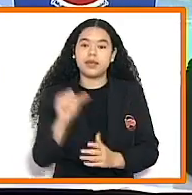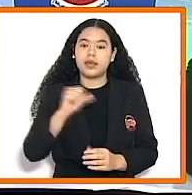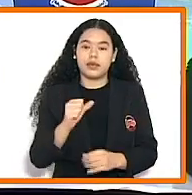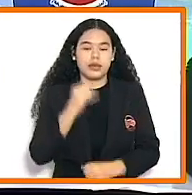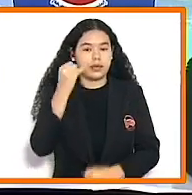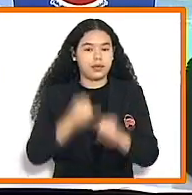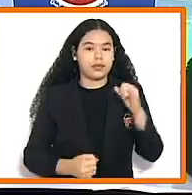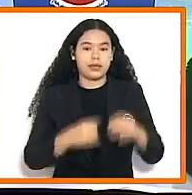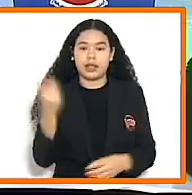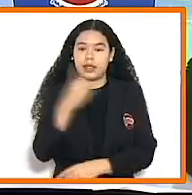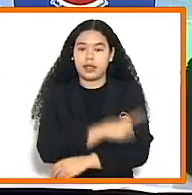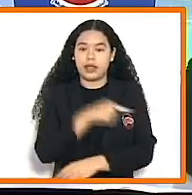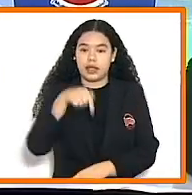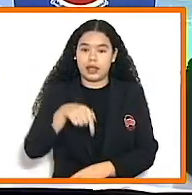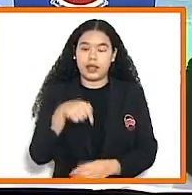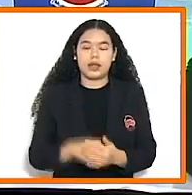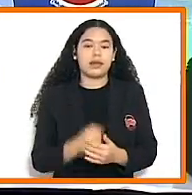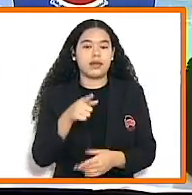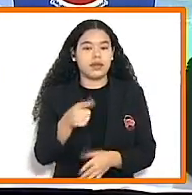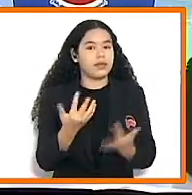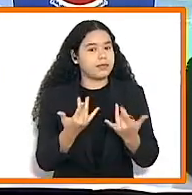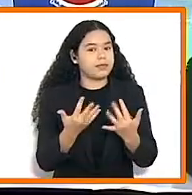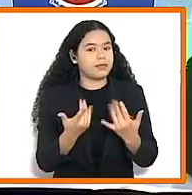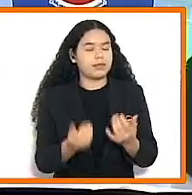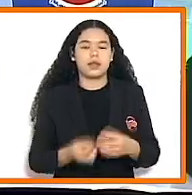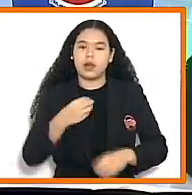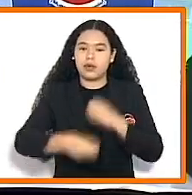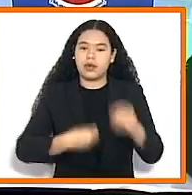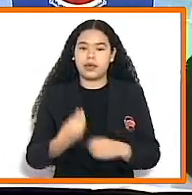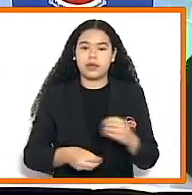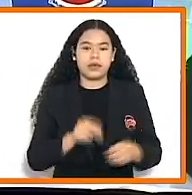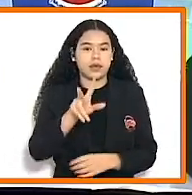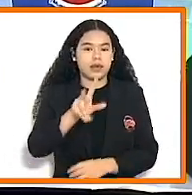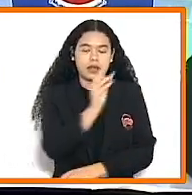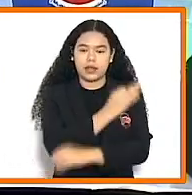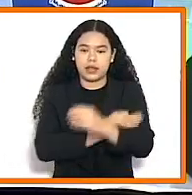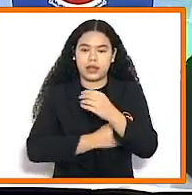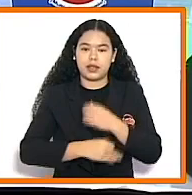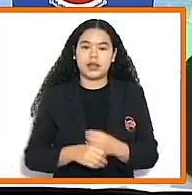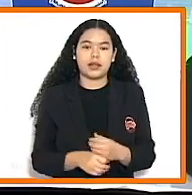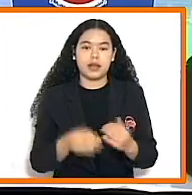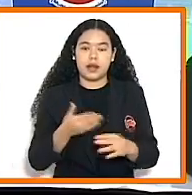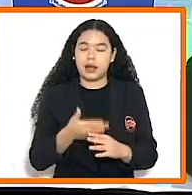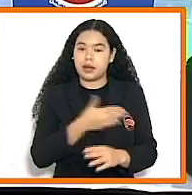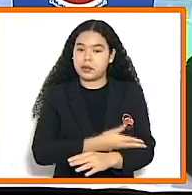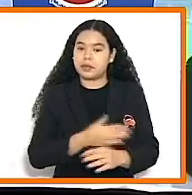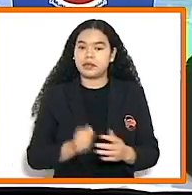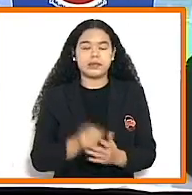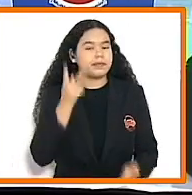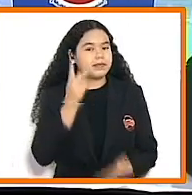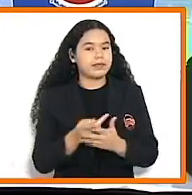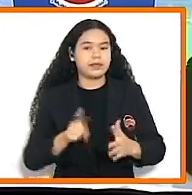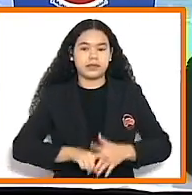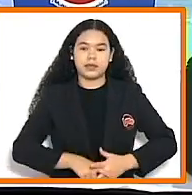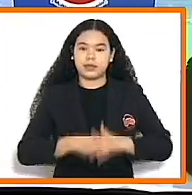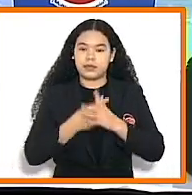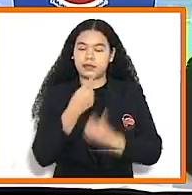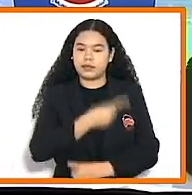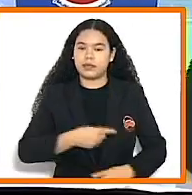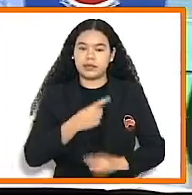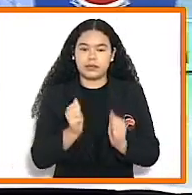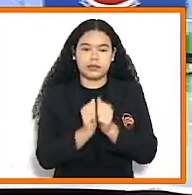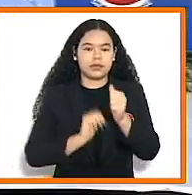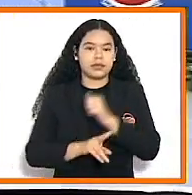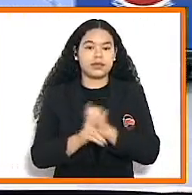nuestro último día aquí, así que te esperamos en nuestro sorteo de las 3 en punto de la tarde. Sin más preámbulos, ¿te parece si iniciamos la diversión con